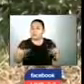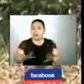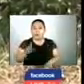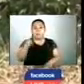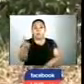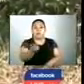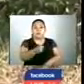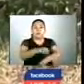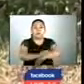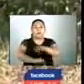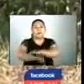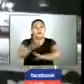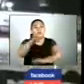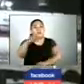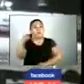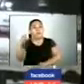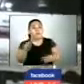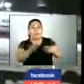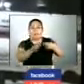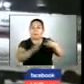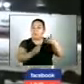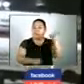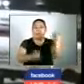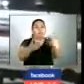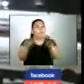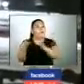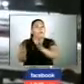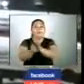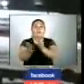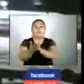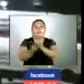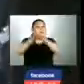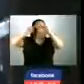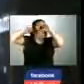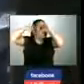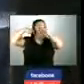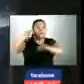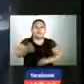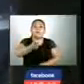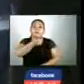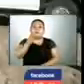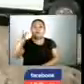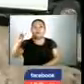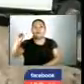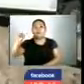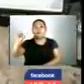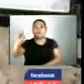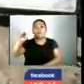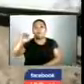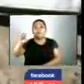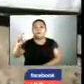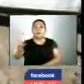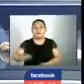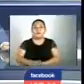personas señaladas de diferentes delitos. Con imágenes e informe de Marcela Rivera.